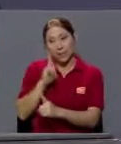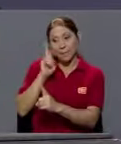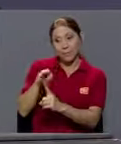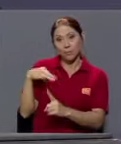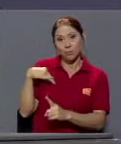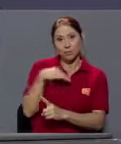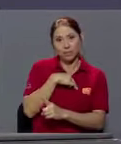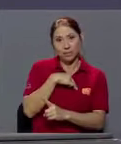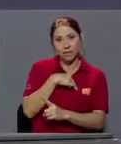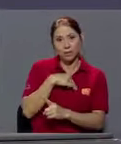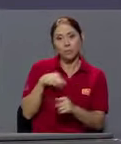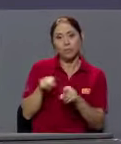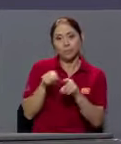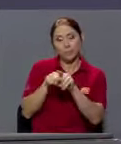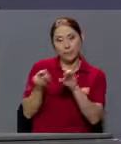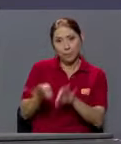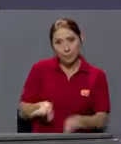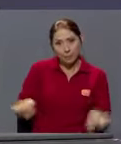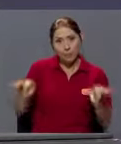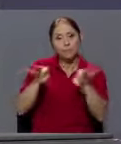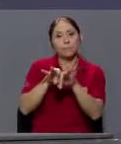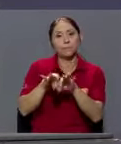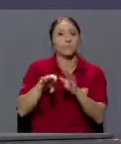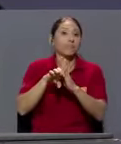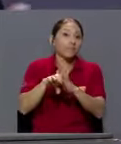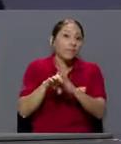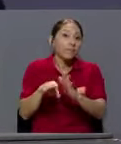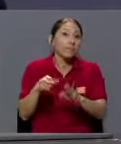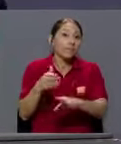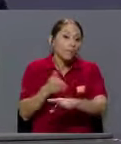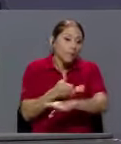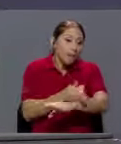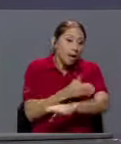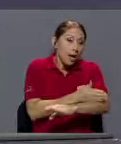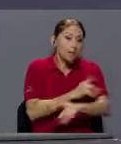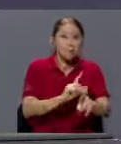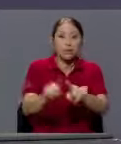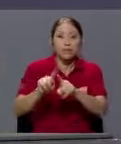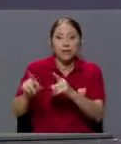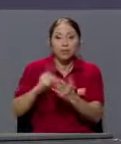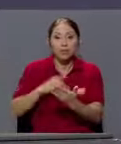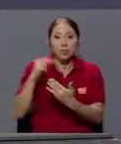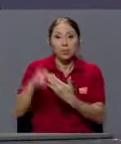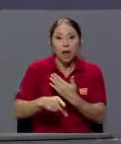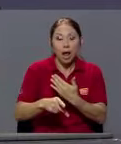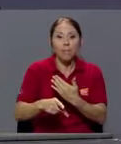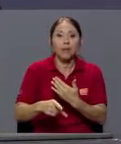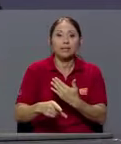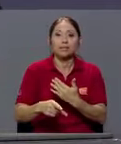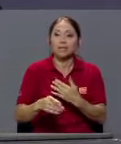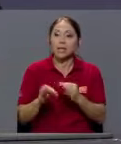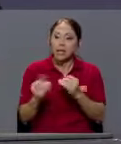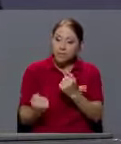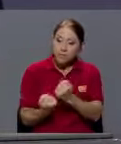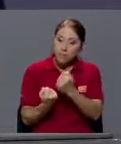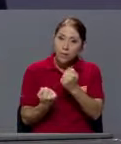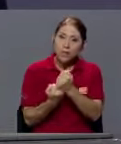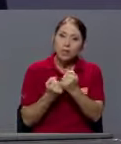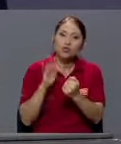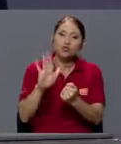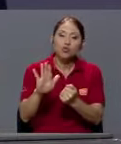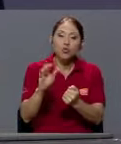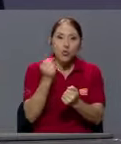mismo ministerio que es también importante reconocer, como el avance a programas que fundamentan su concepción